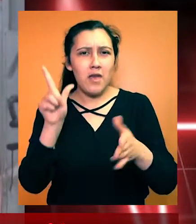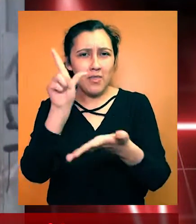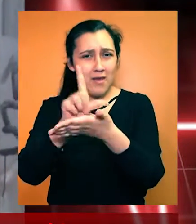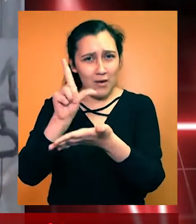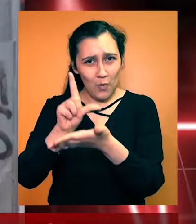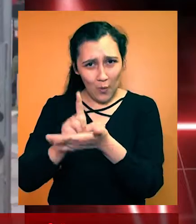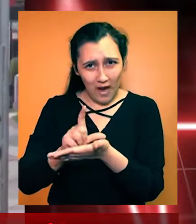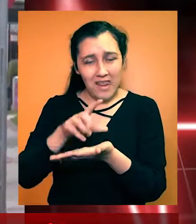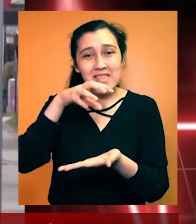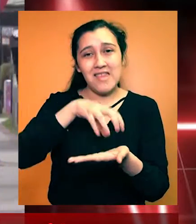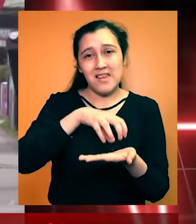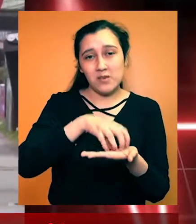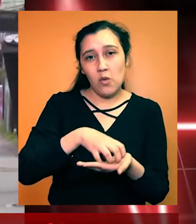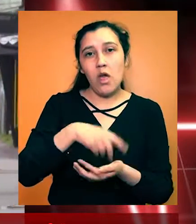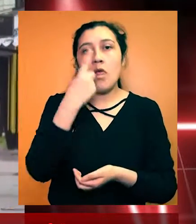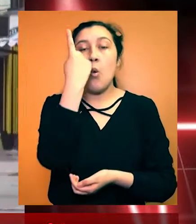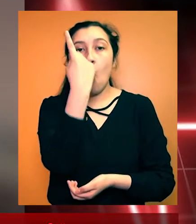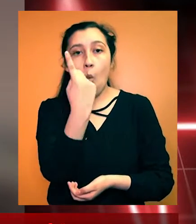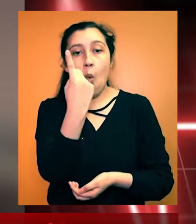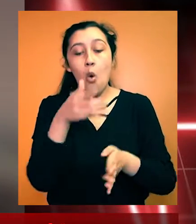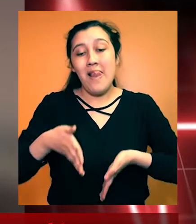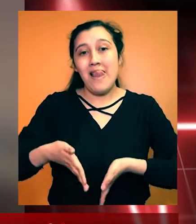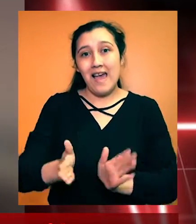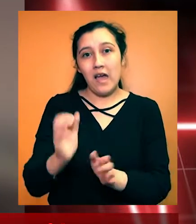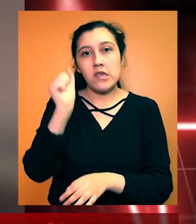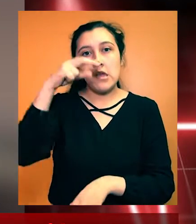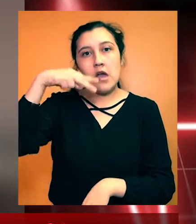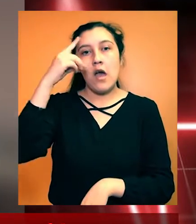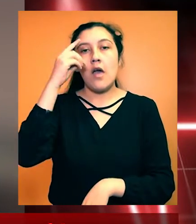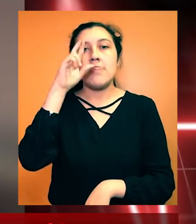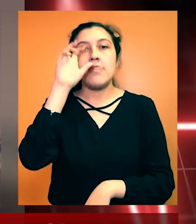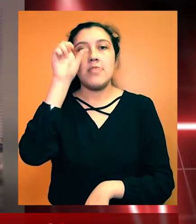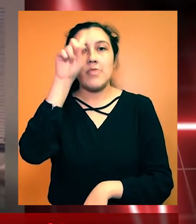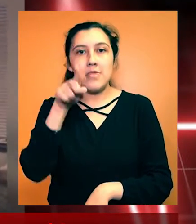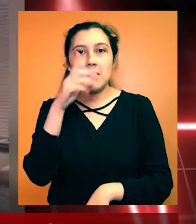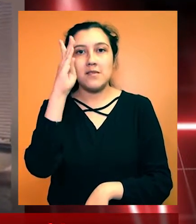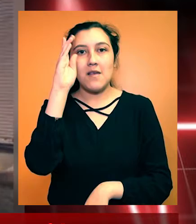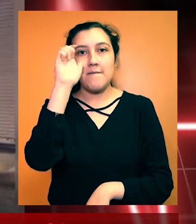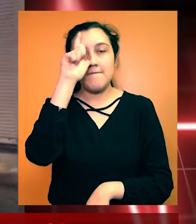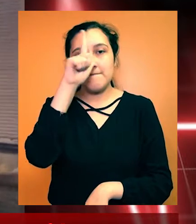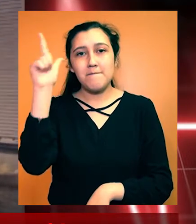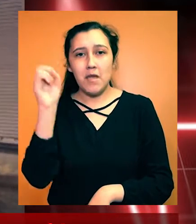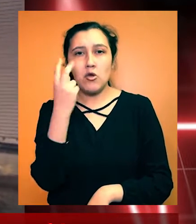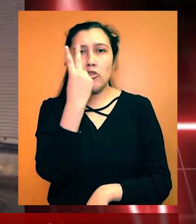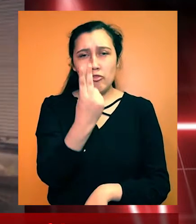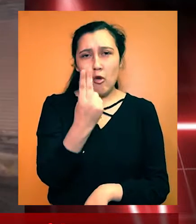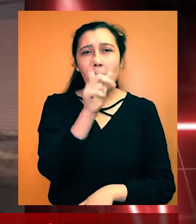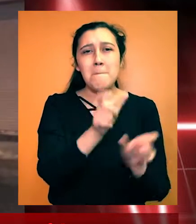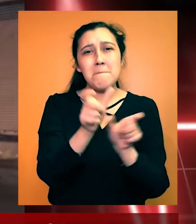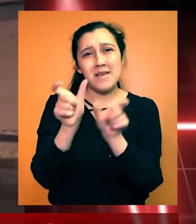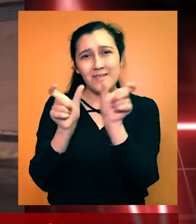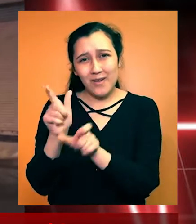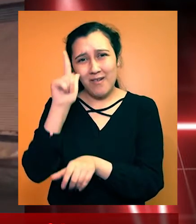diferentes puntos del centro de la ciudad. Uno de ellos ocurrió en el sector de calle Andrés Bello con Ancud, el que dejó a dos personas con lesiones